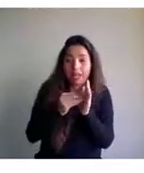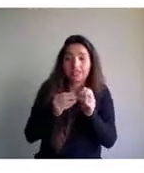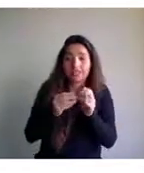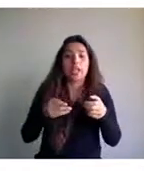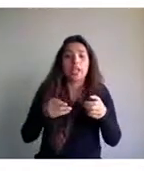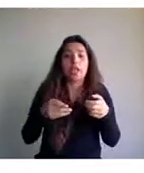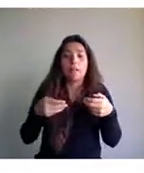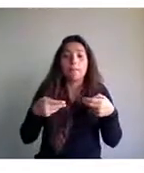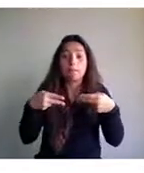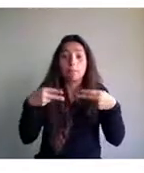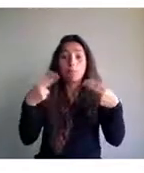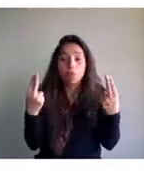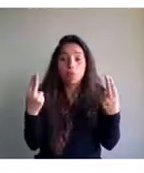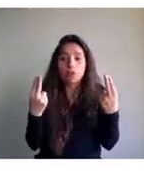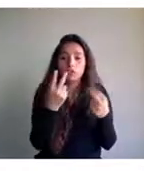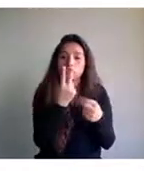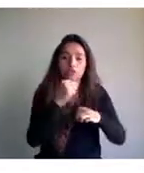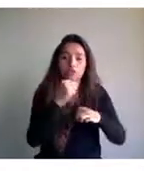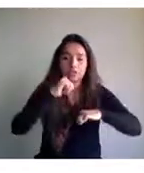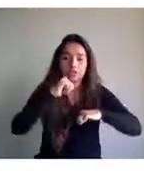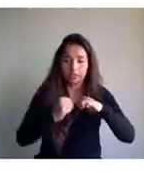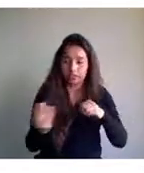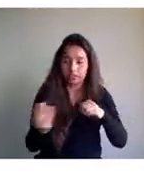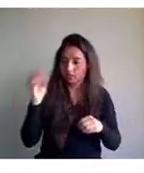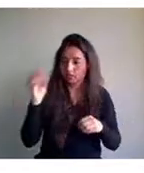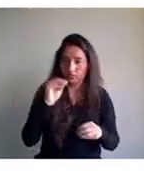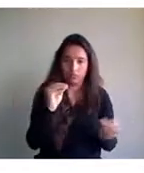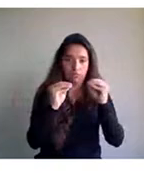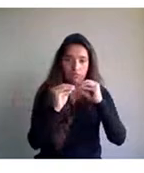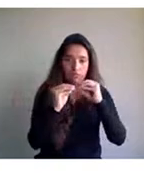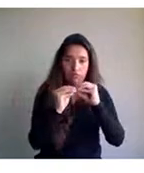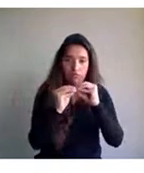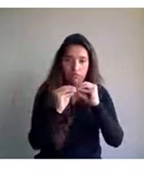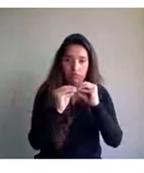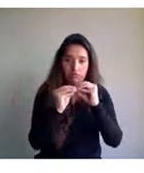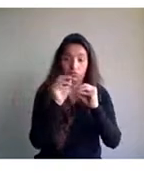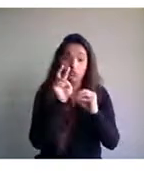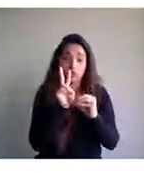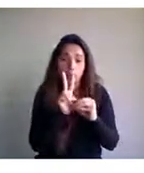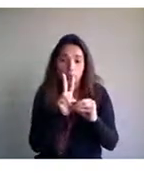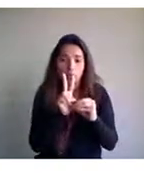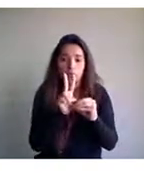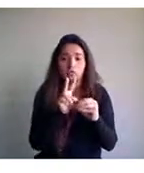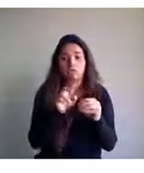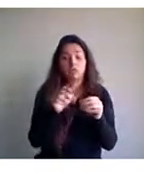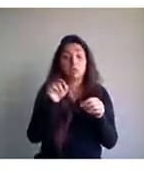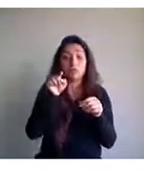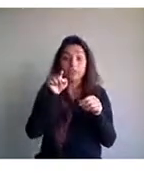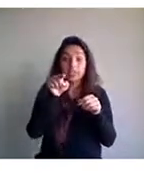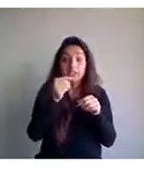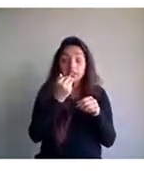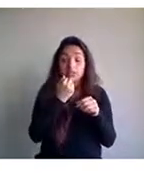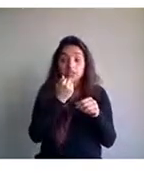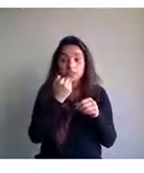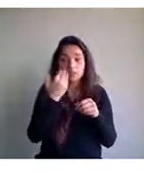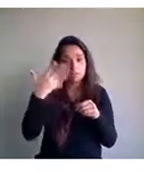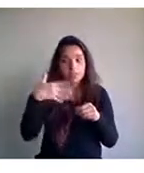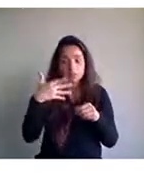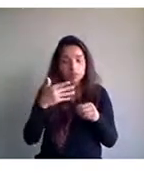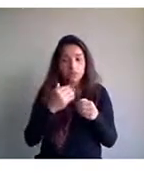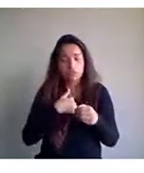la cooperación entre países y quiero resaltar además la presencia de todos nuestros amigos chilenos